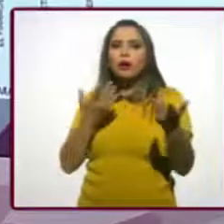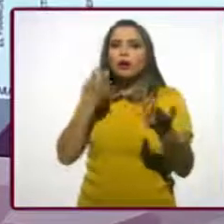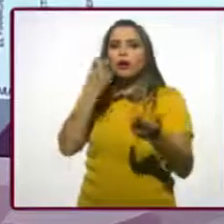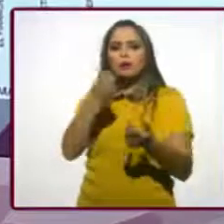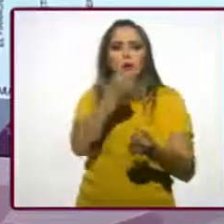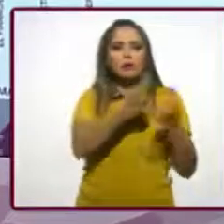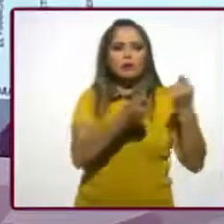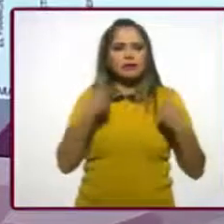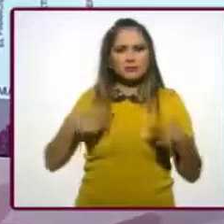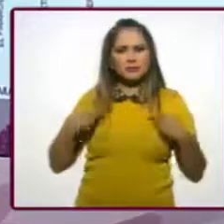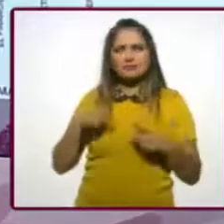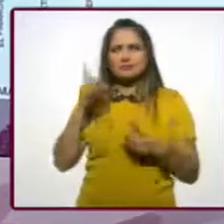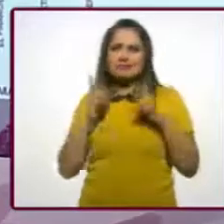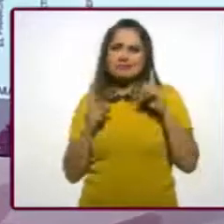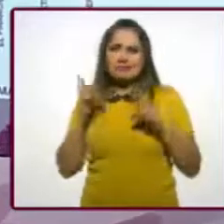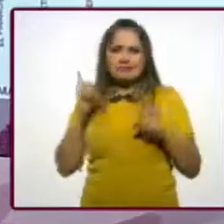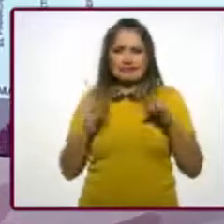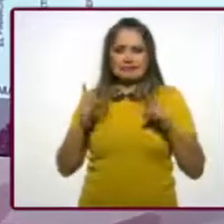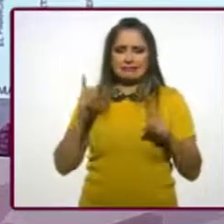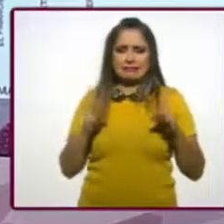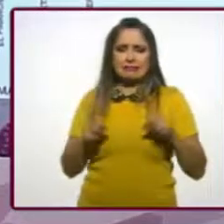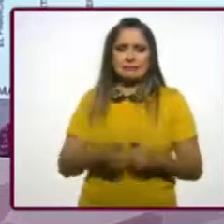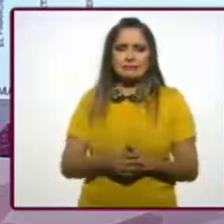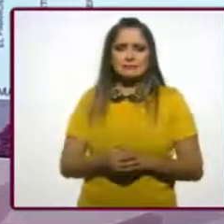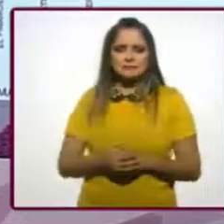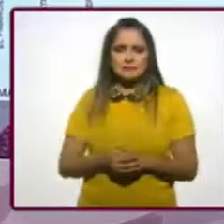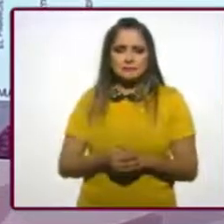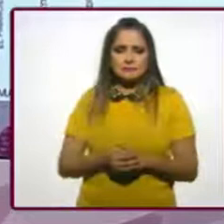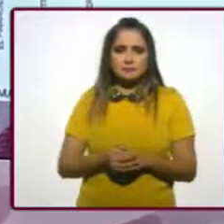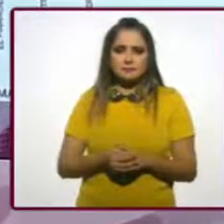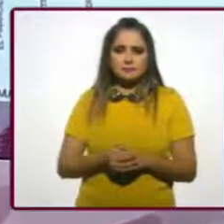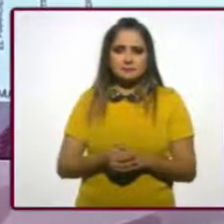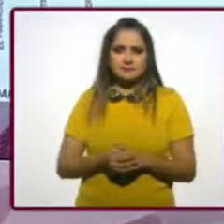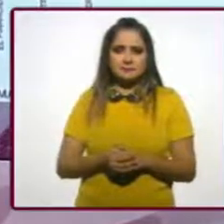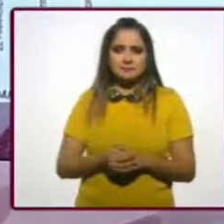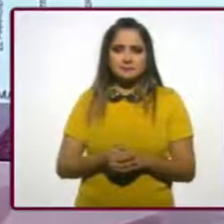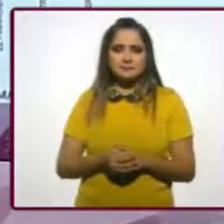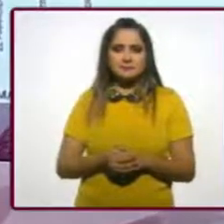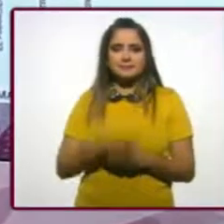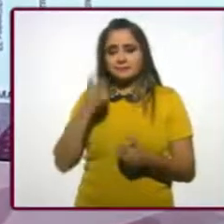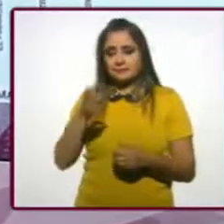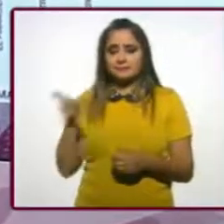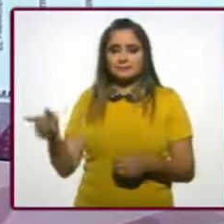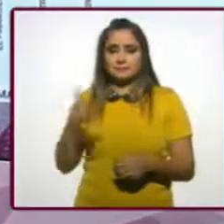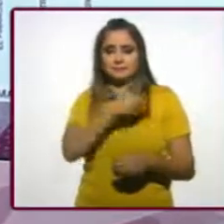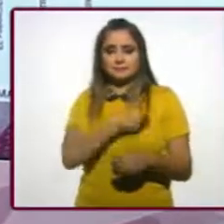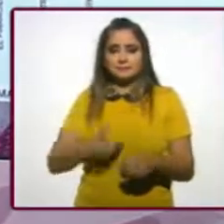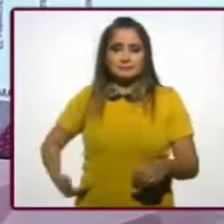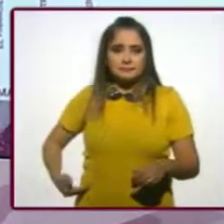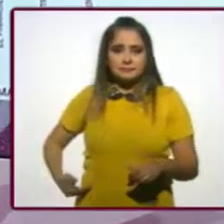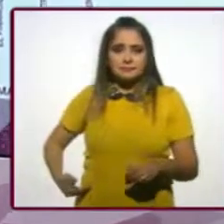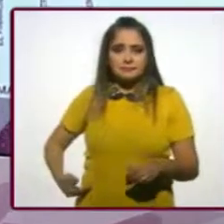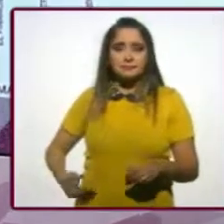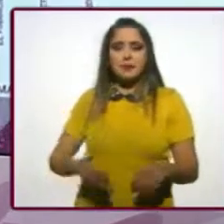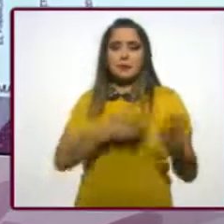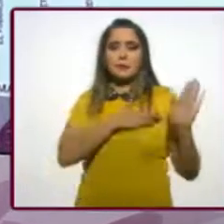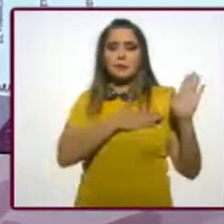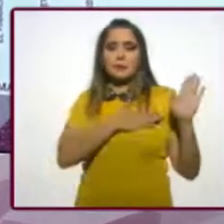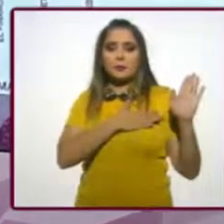digamos, así como Churchill prometió sangre, sudor y lágrimas, parece que nuestro presidente nos